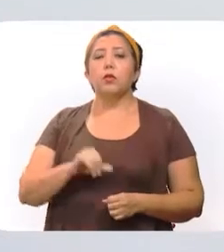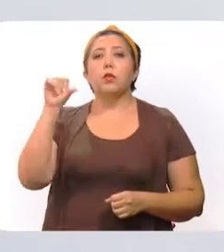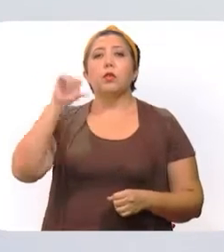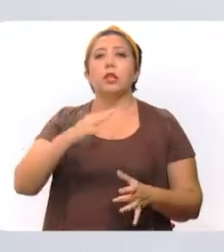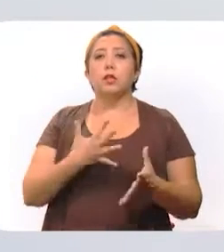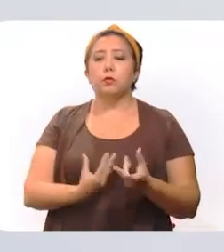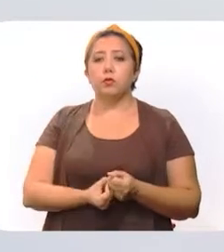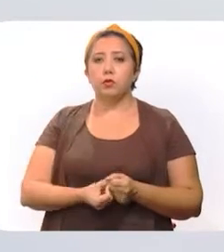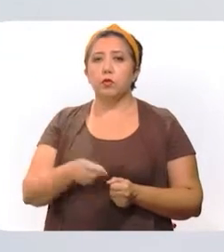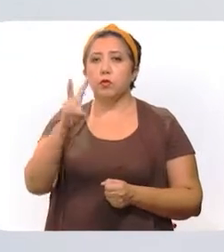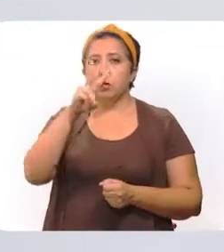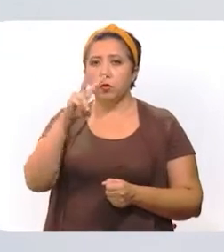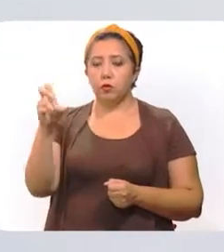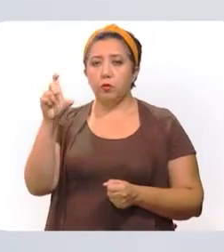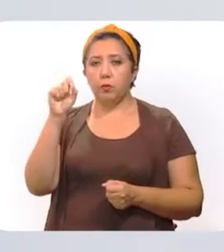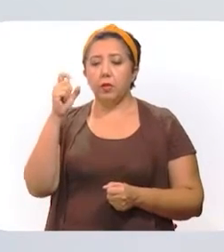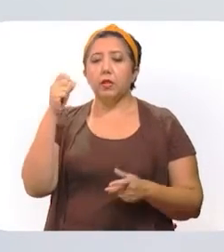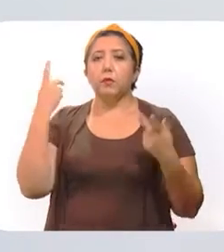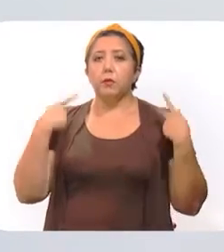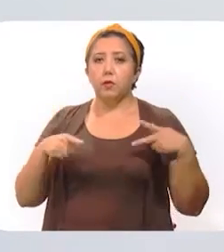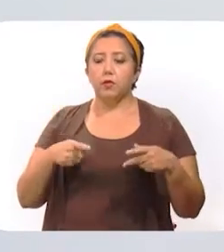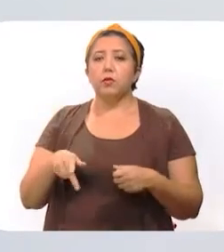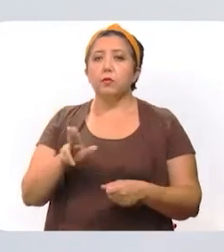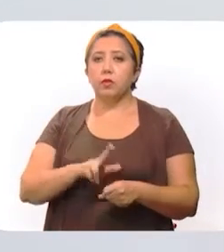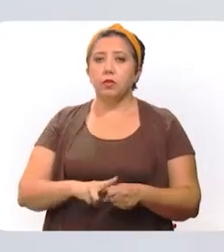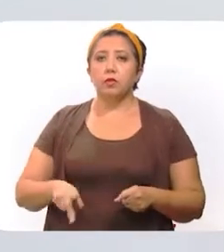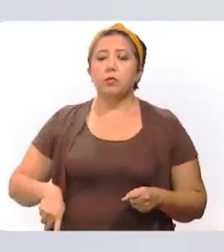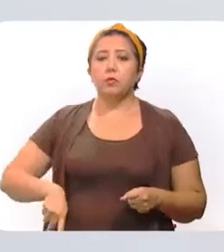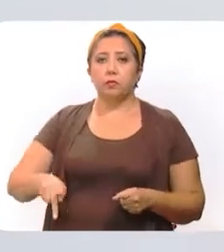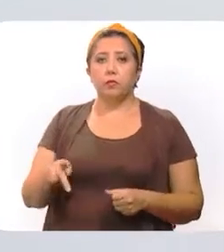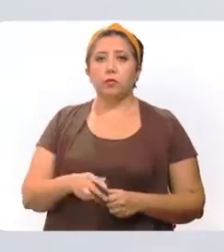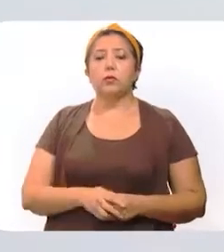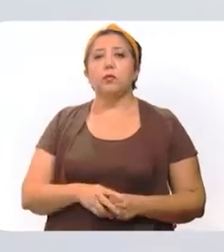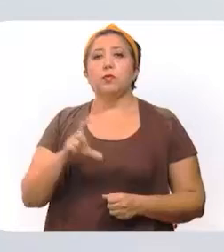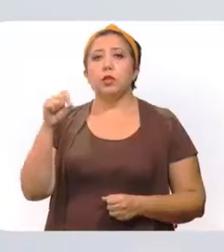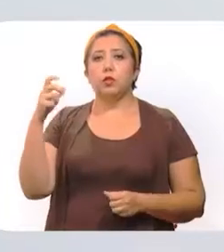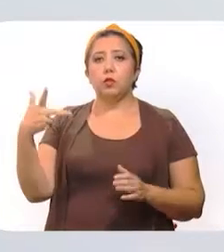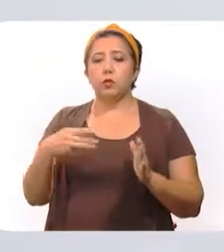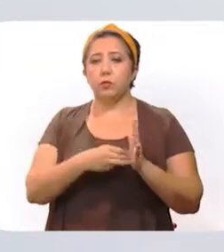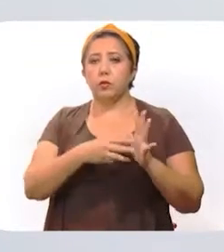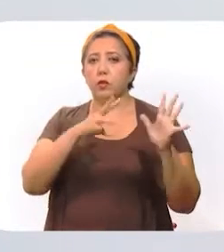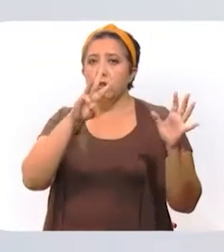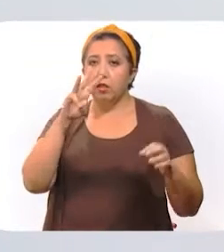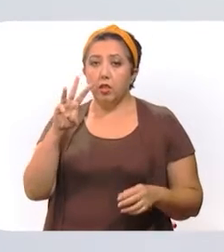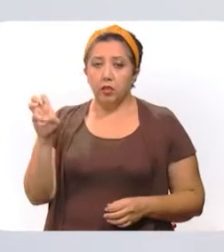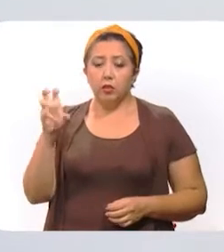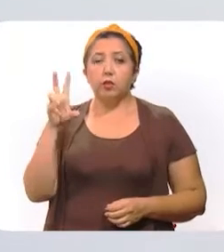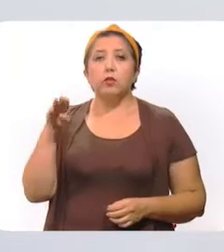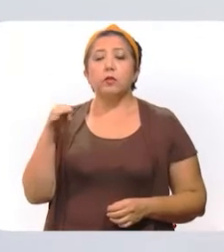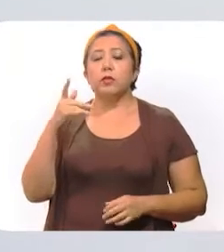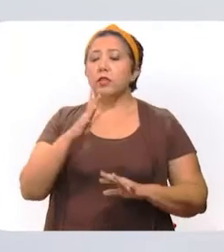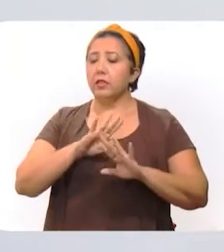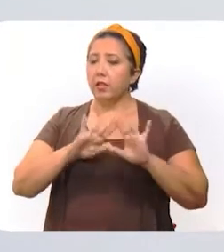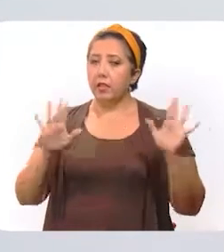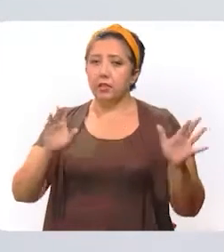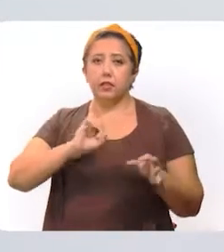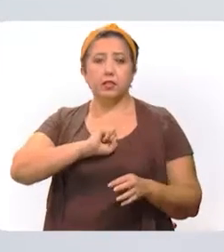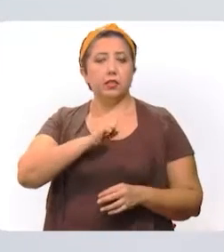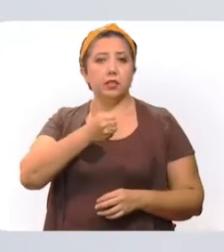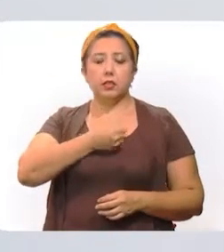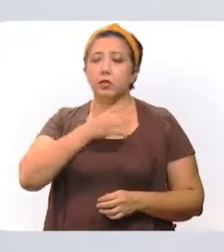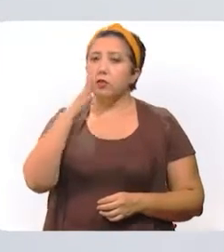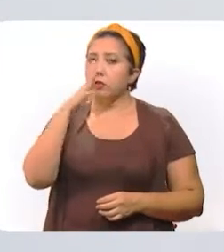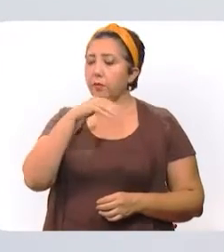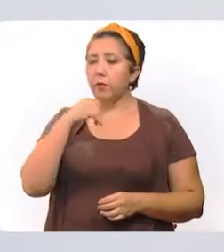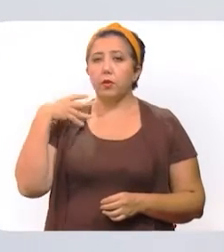El día de hoy tenemos 220 pacientes en hospitales públicos. 28,393 pacientes ya se recuperaron, no